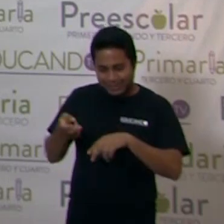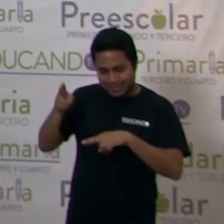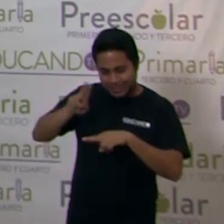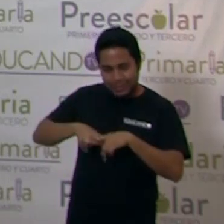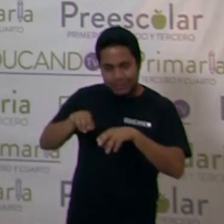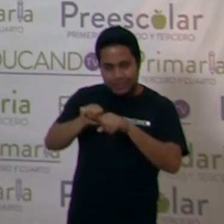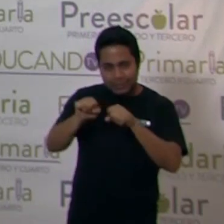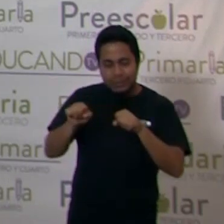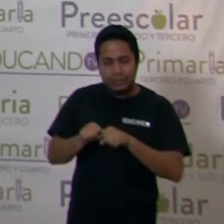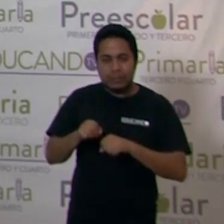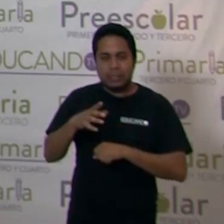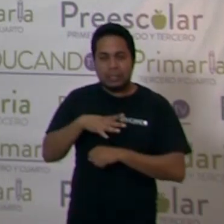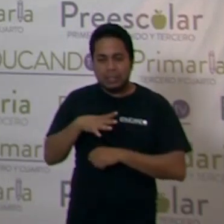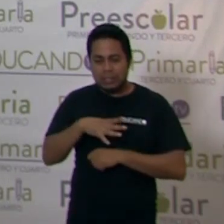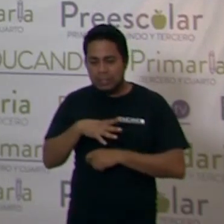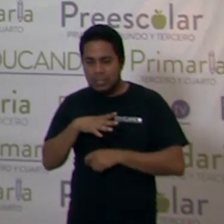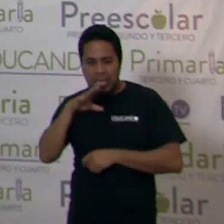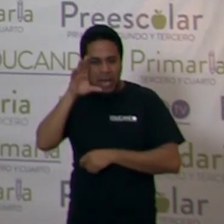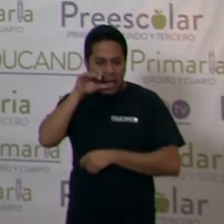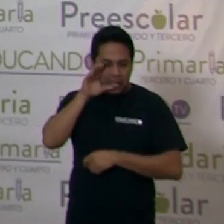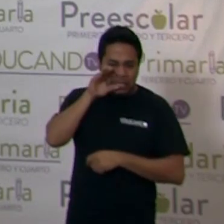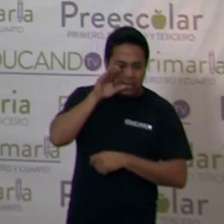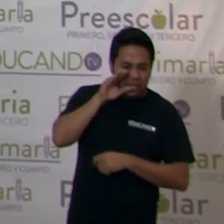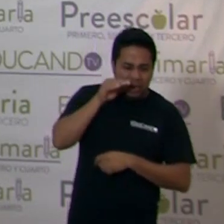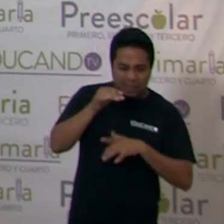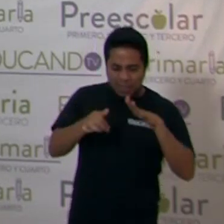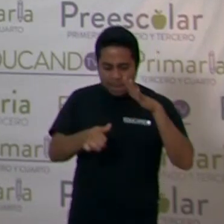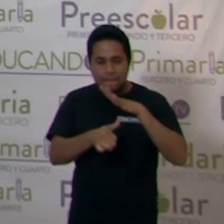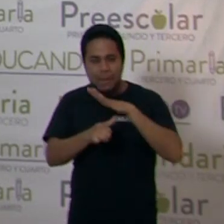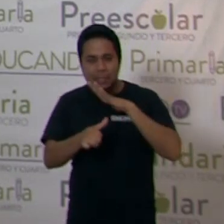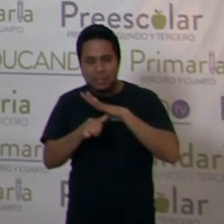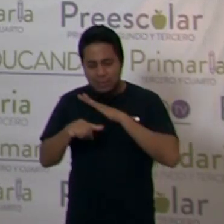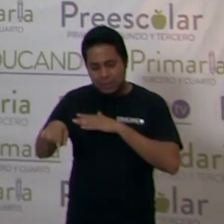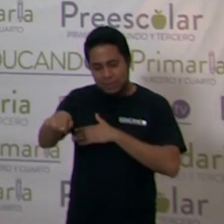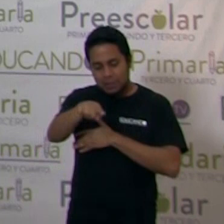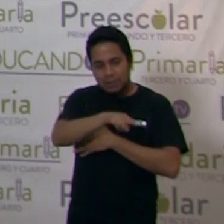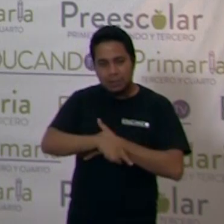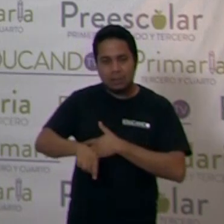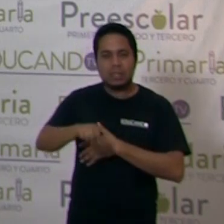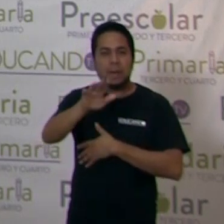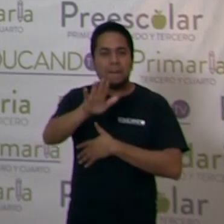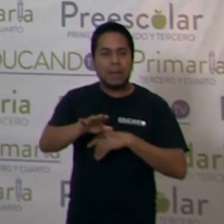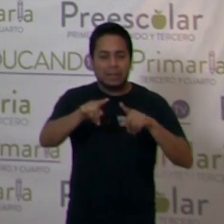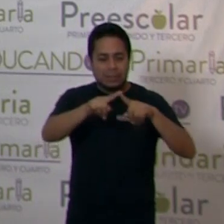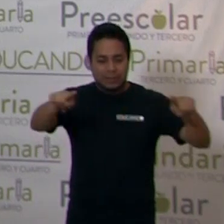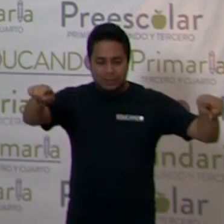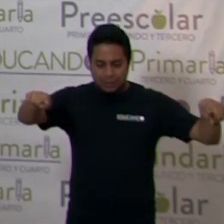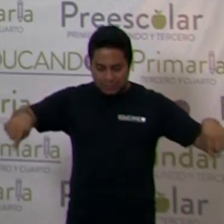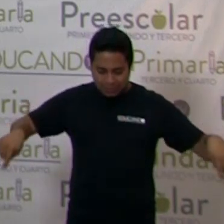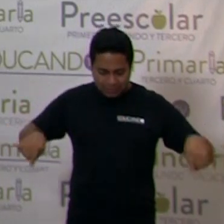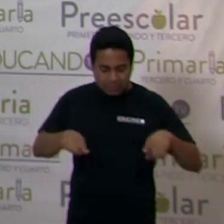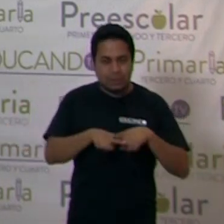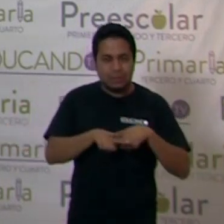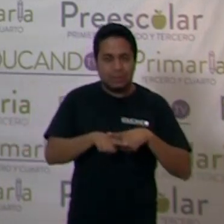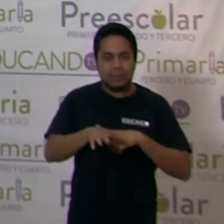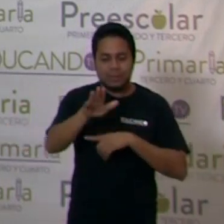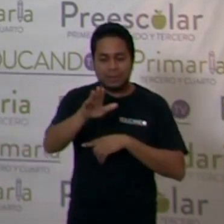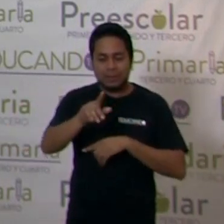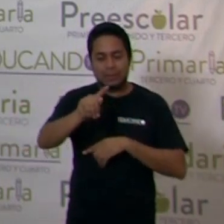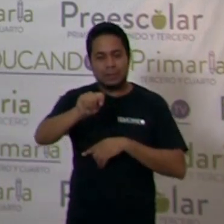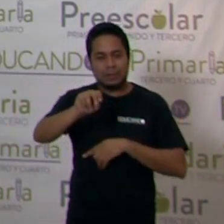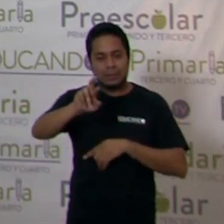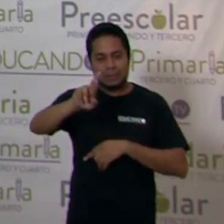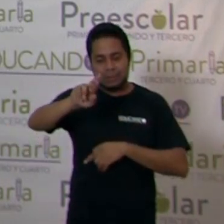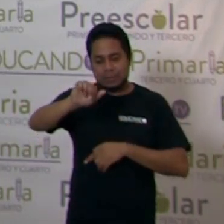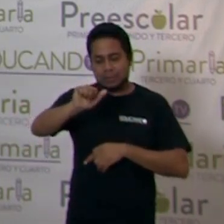salón hay una mesa anaranjada generalmente la mesa tiene esta forma de trapecio